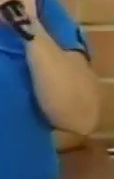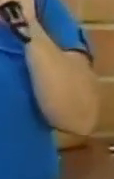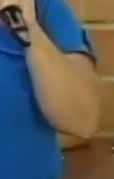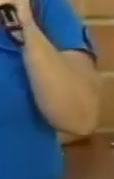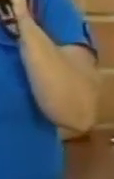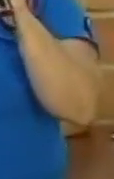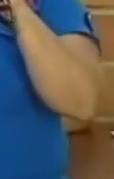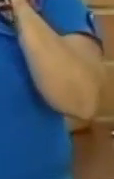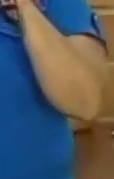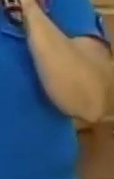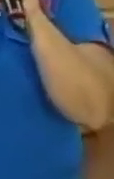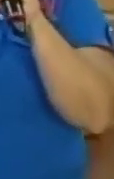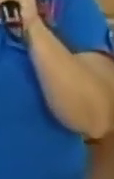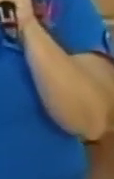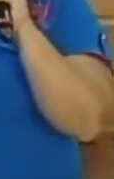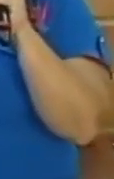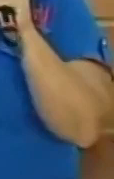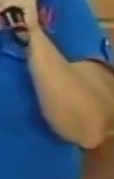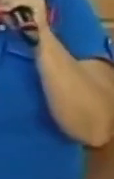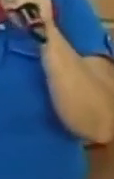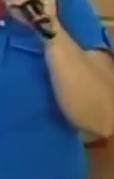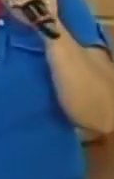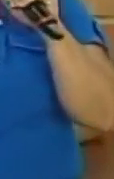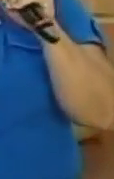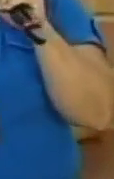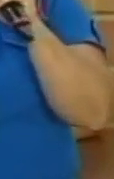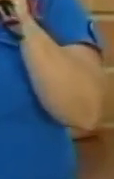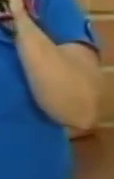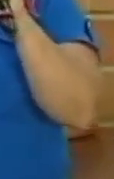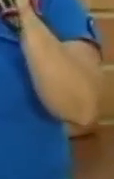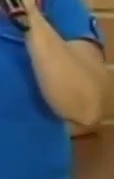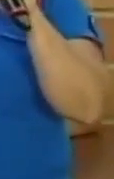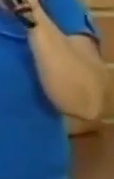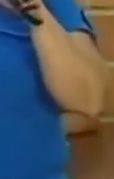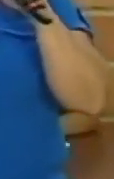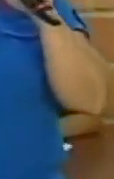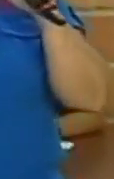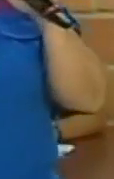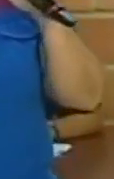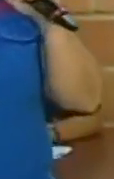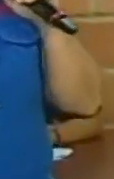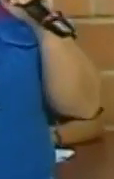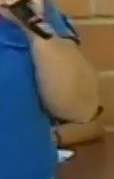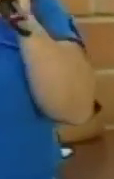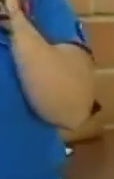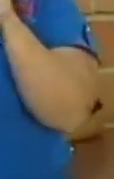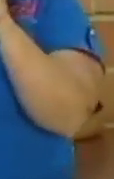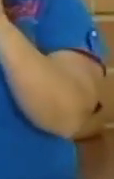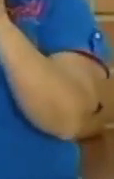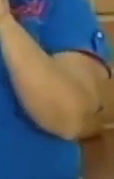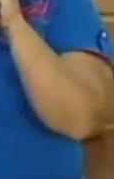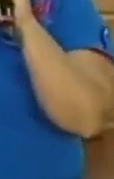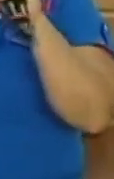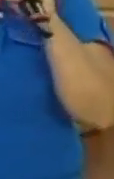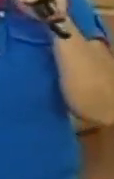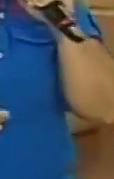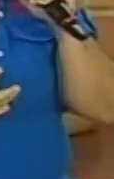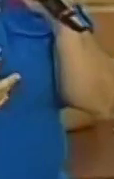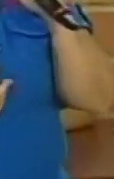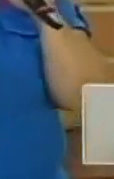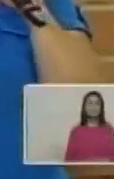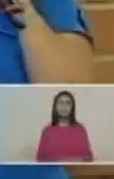noticia. Pero hoy, presidente, con el mismo dolor sigo en las calles. Con el mismo dolor estoy aquí en esta escuela